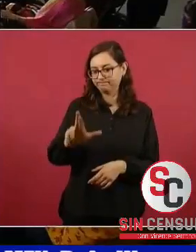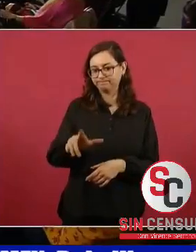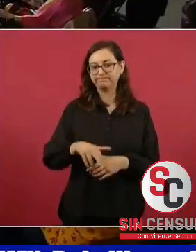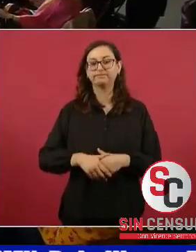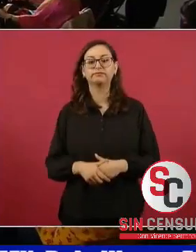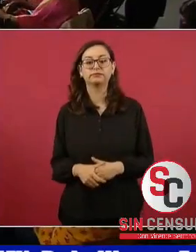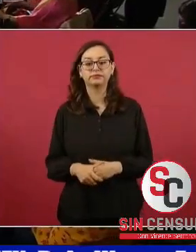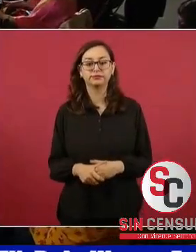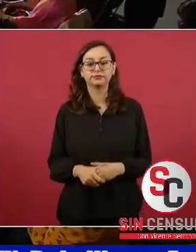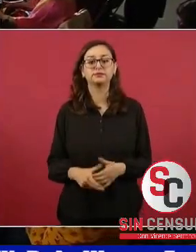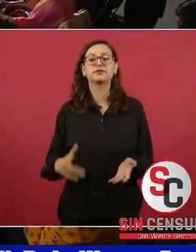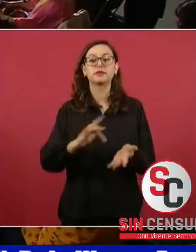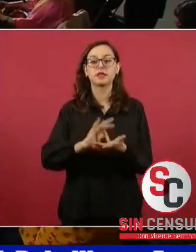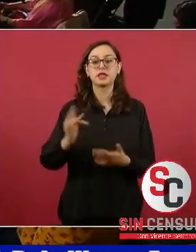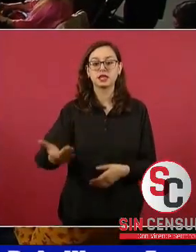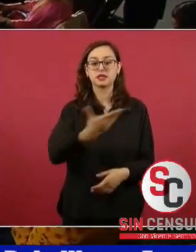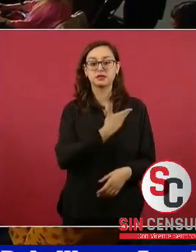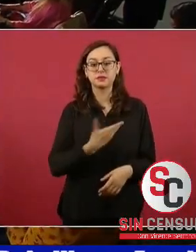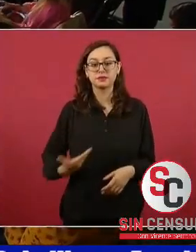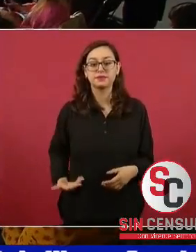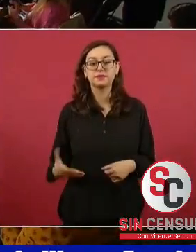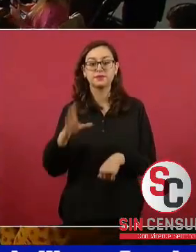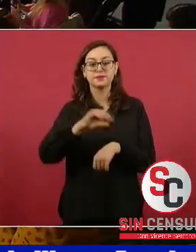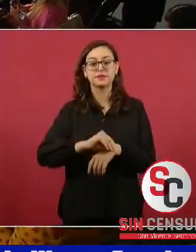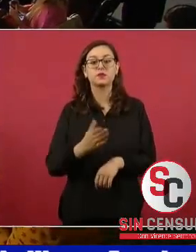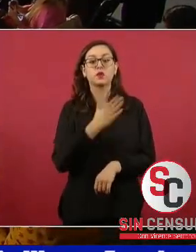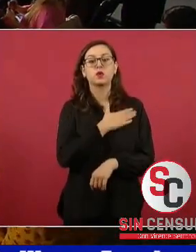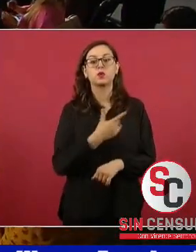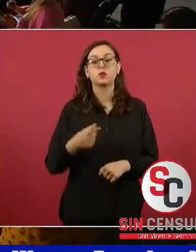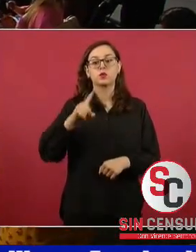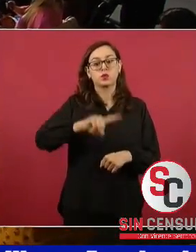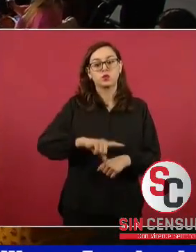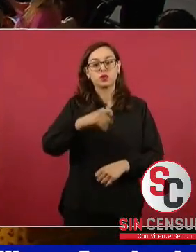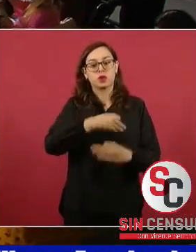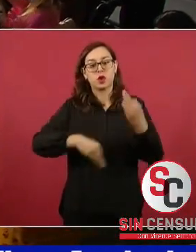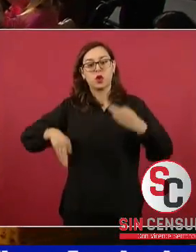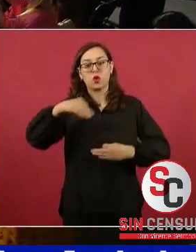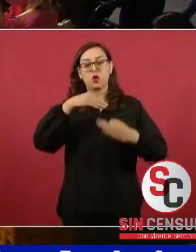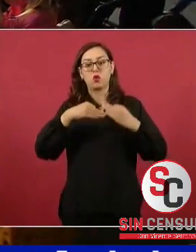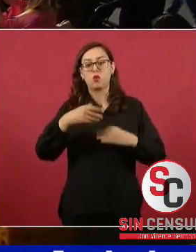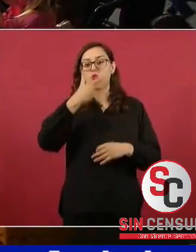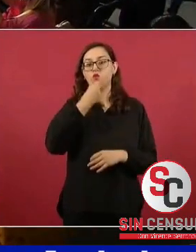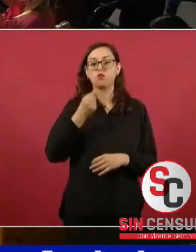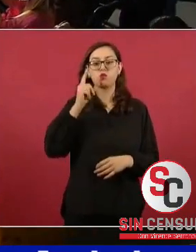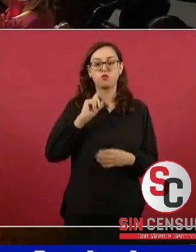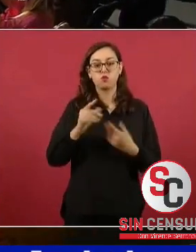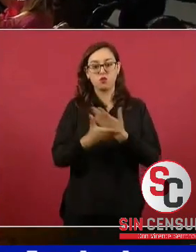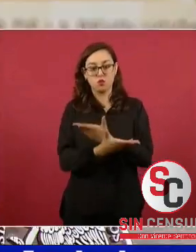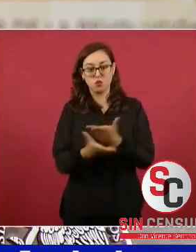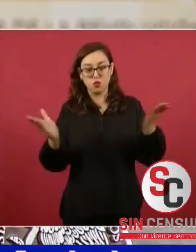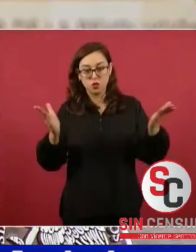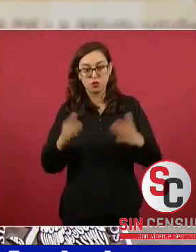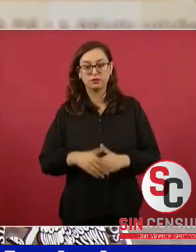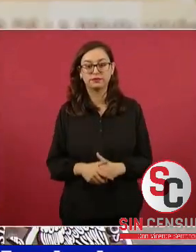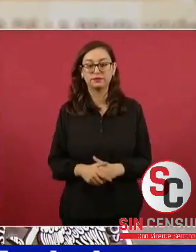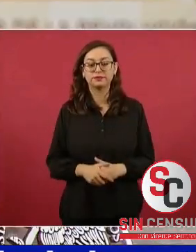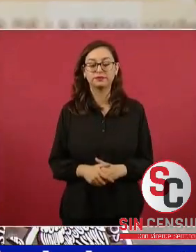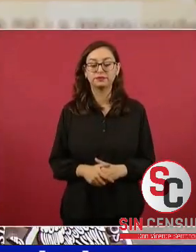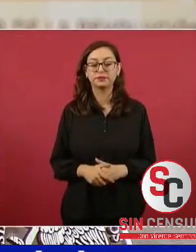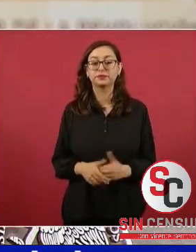Gracias, señor presidente. Con su permiso, muy buenos días a todas y todos ustedes. En el pulso de la salud